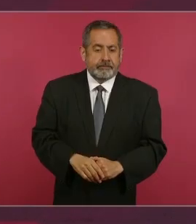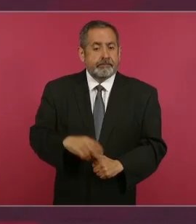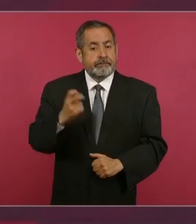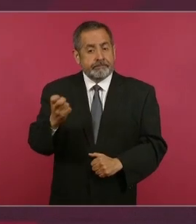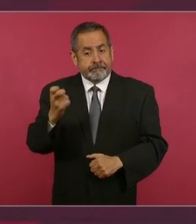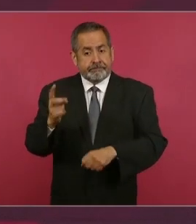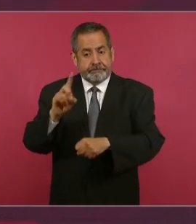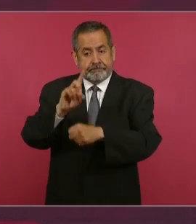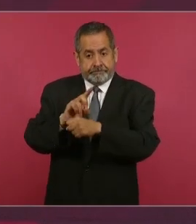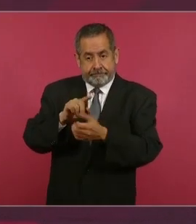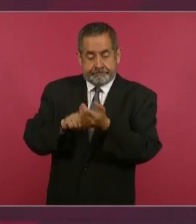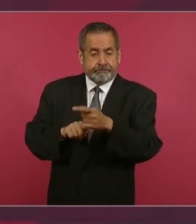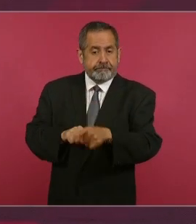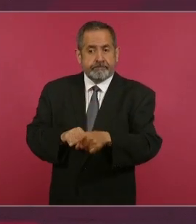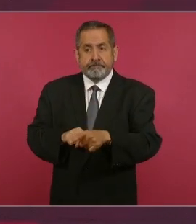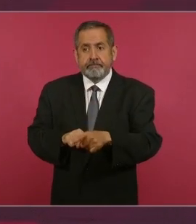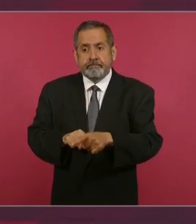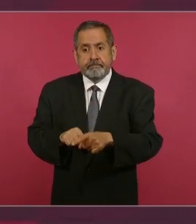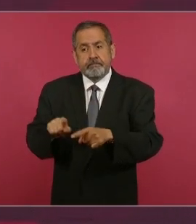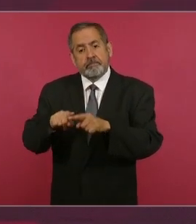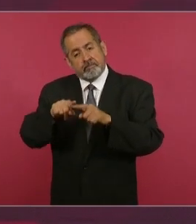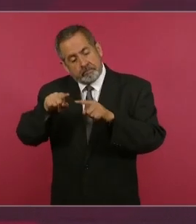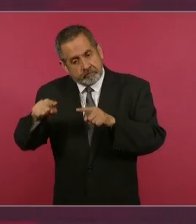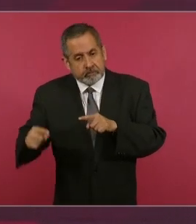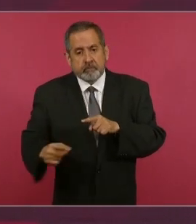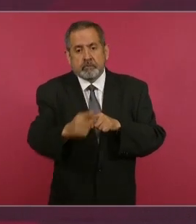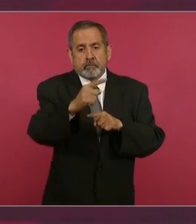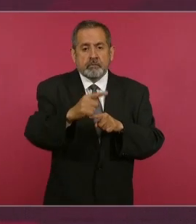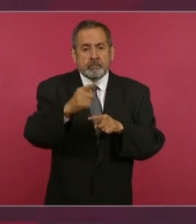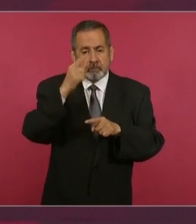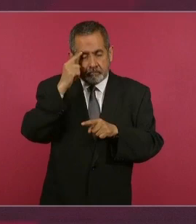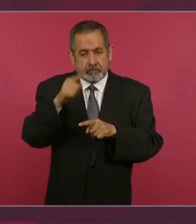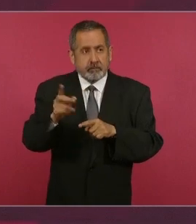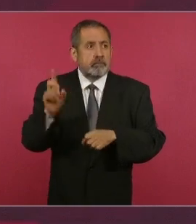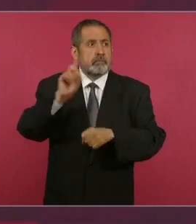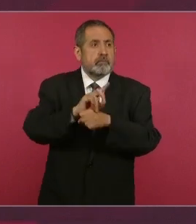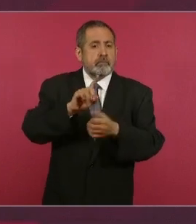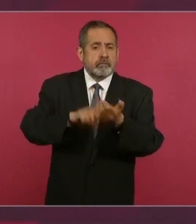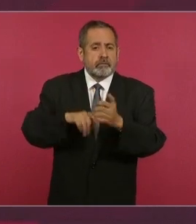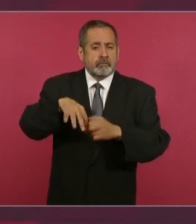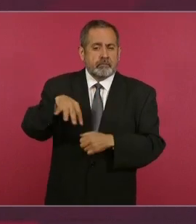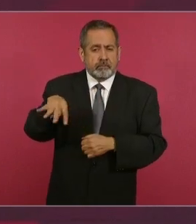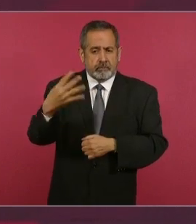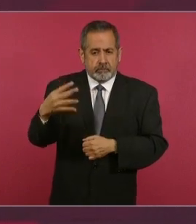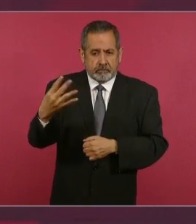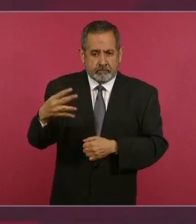Ese día vamos a salir para que el día 14,